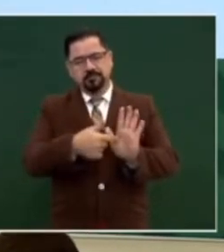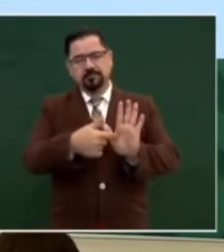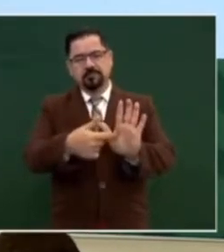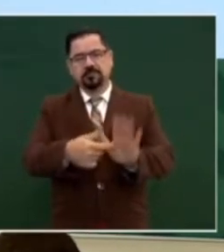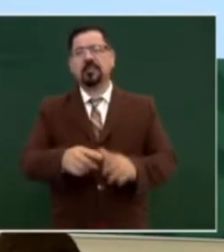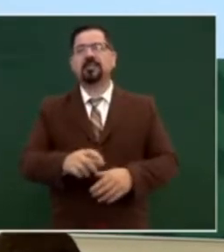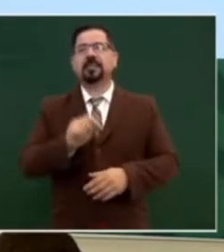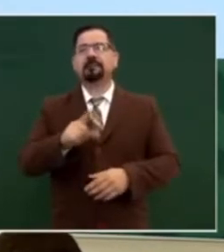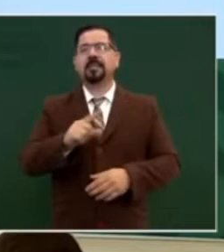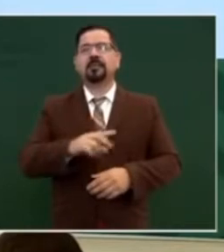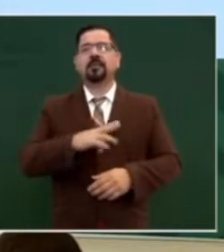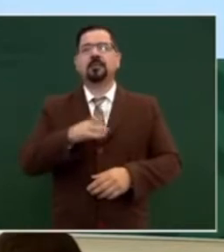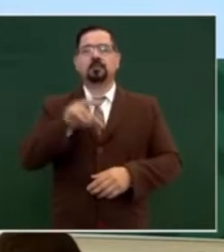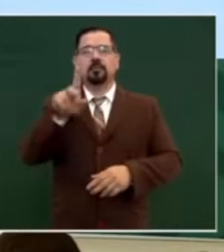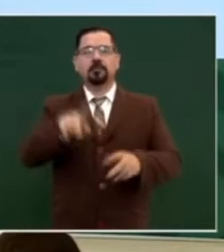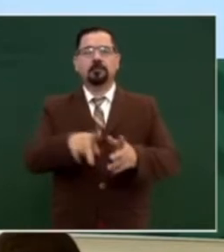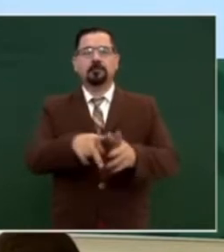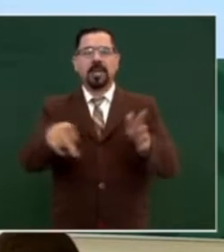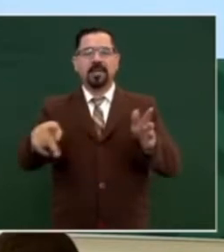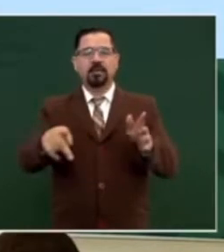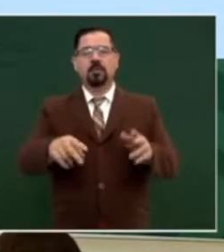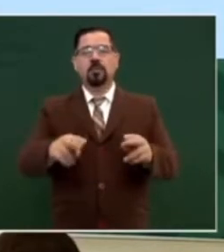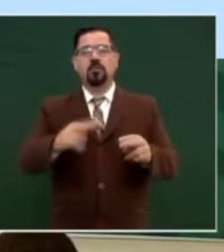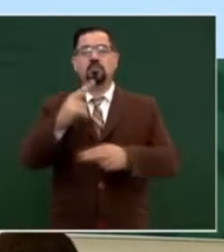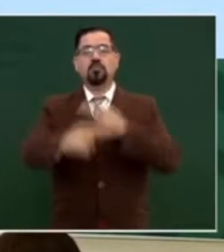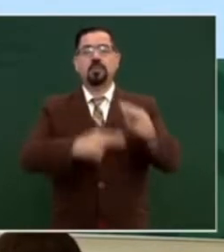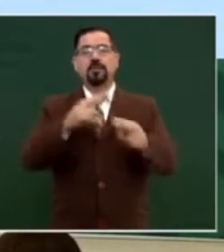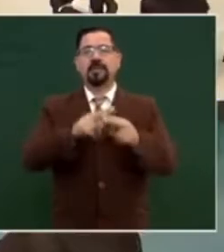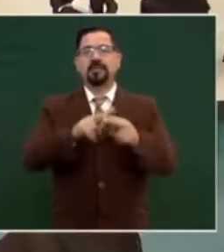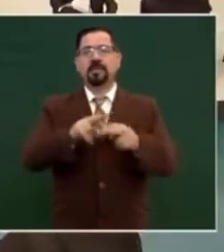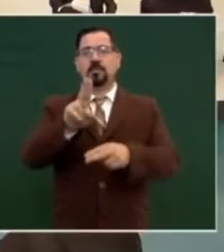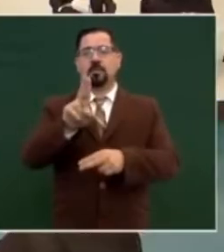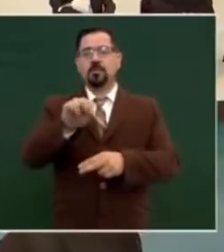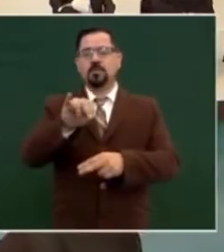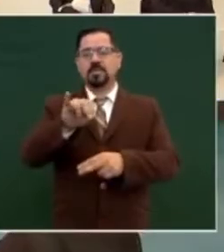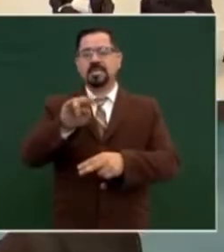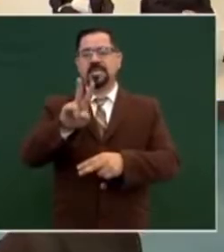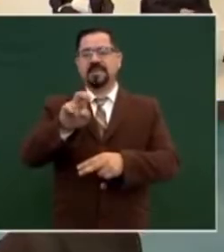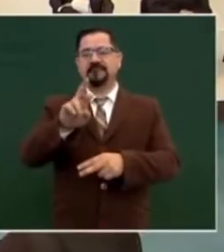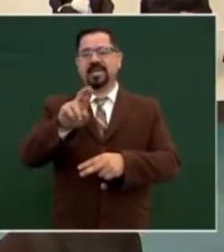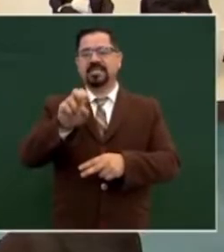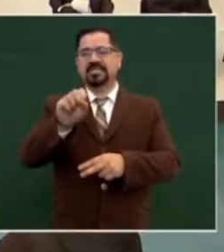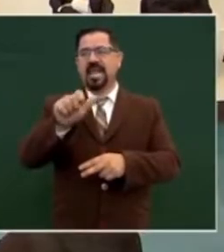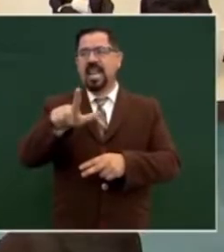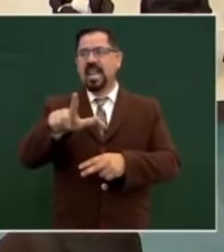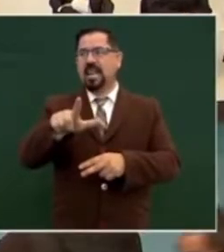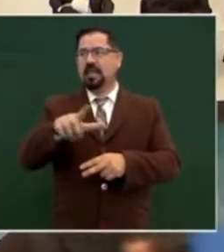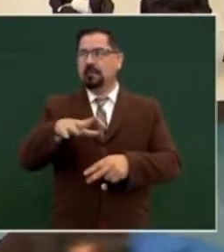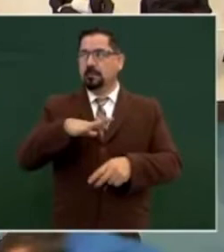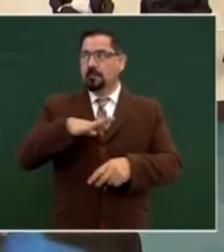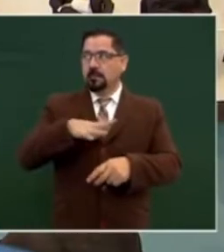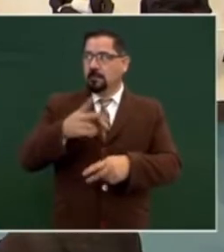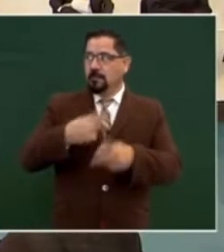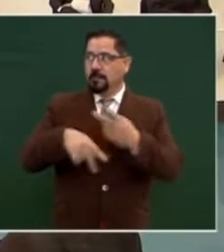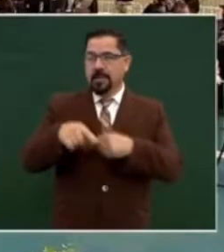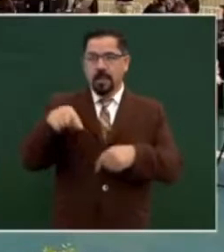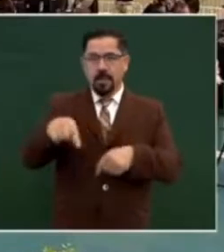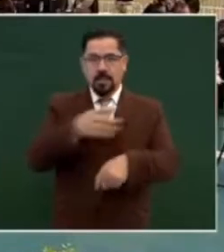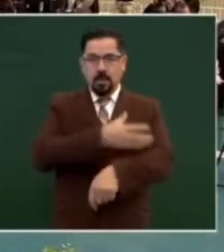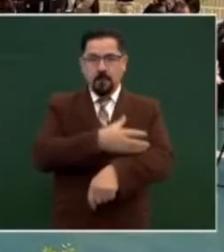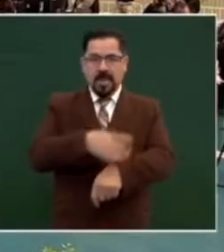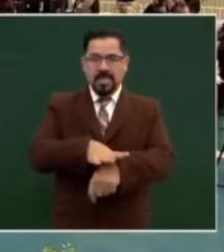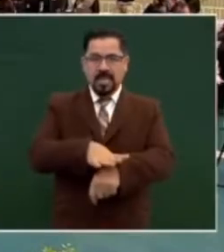sabemos no está aquí el director el periodista el universal compañero